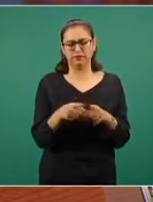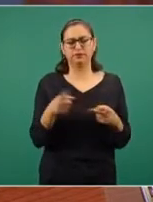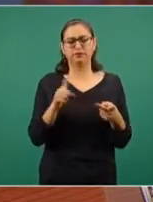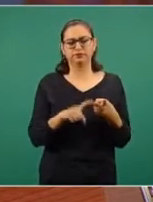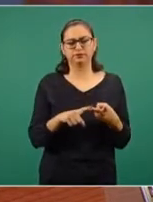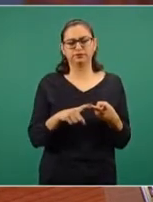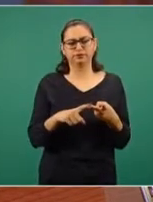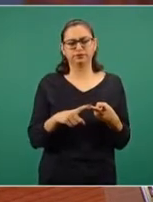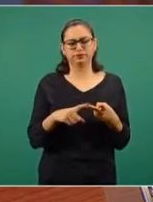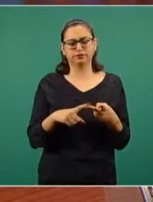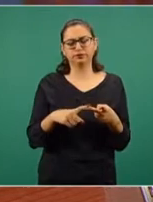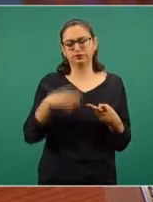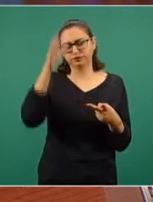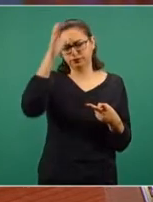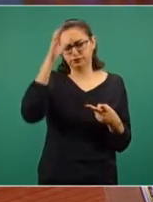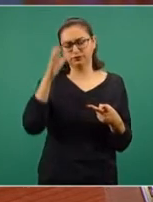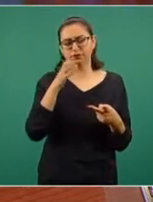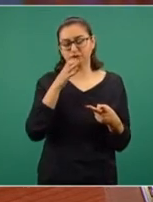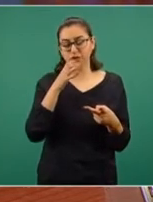Coahuila